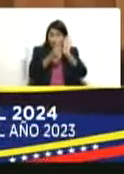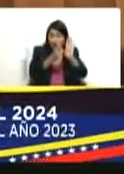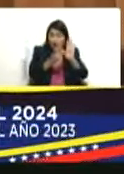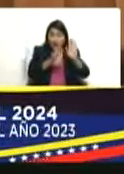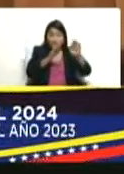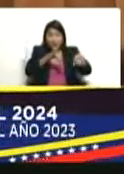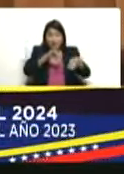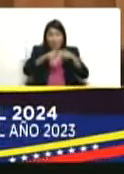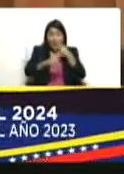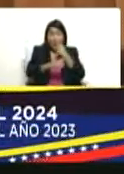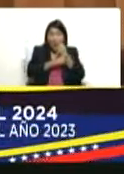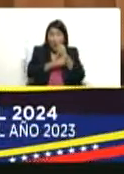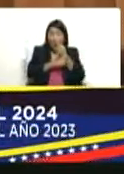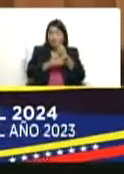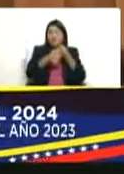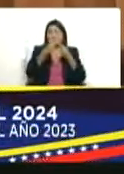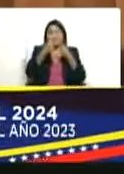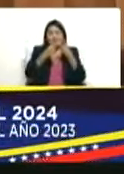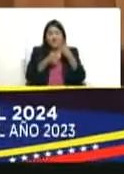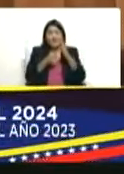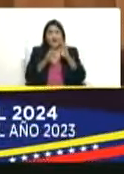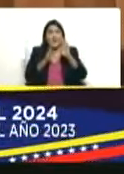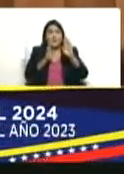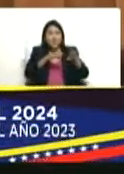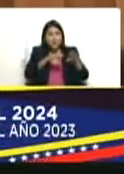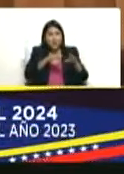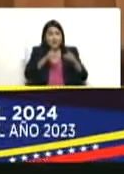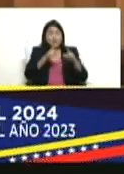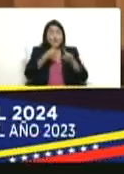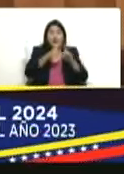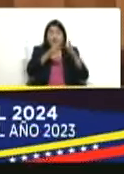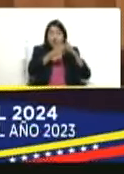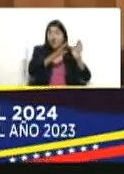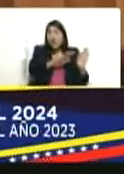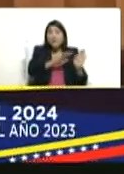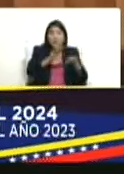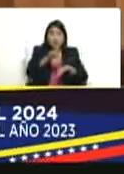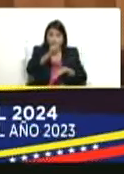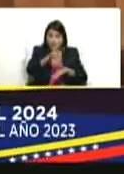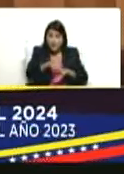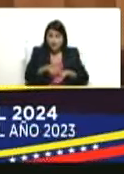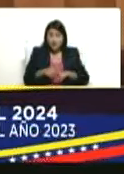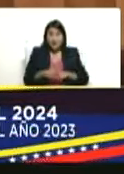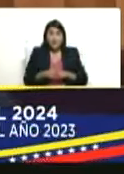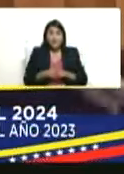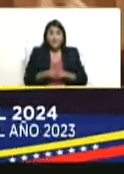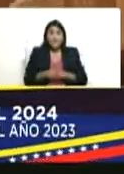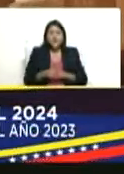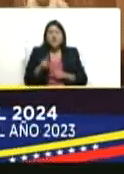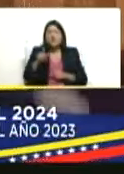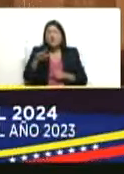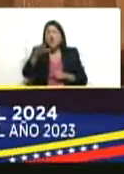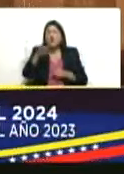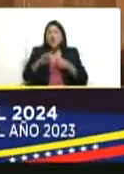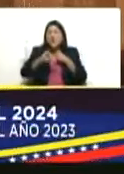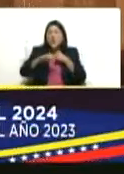apoyado y financiado por todas las armas y el dinero del imperio norteamericano, ¿dónde está